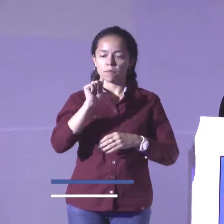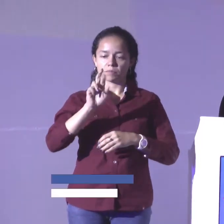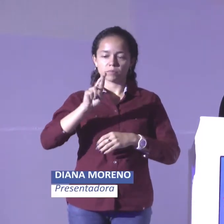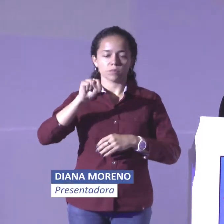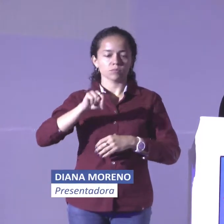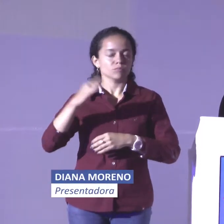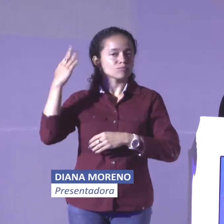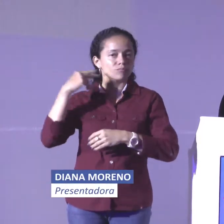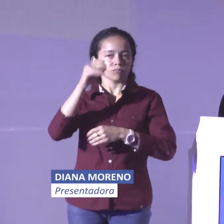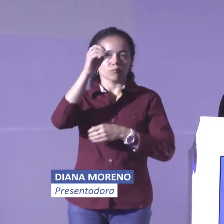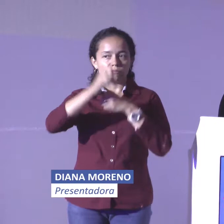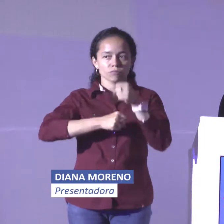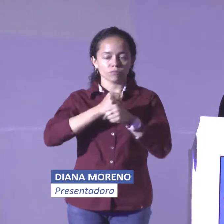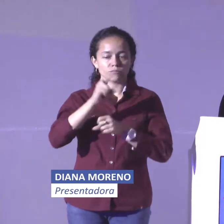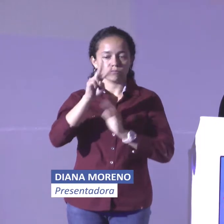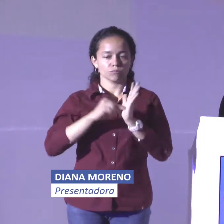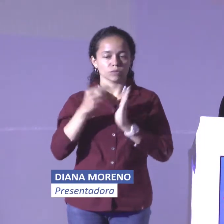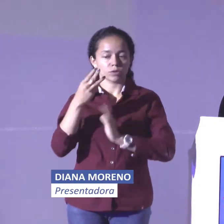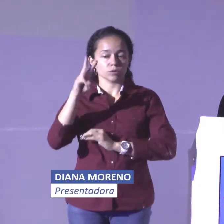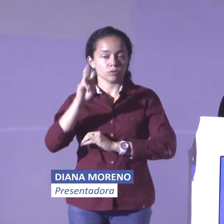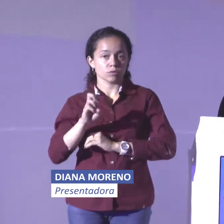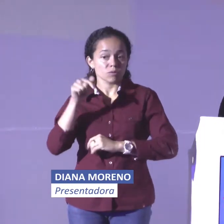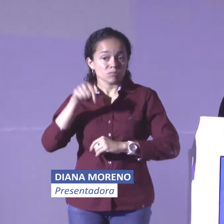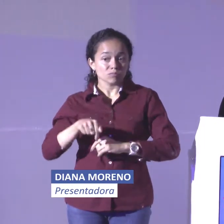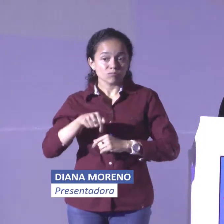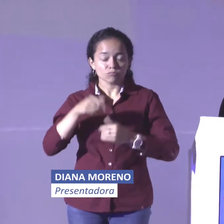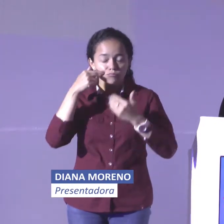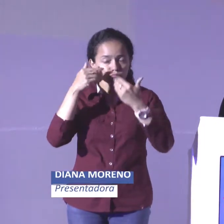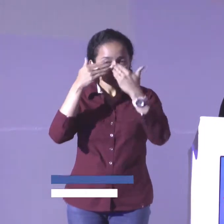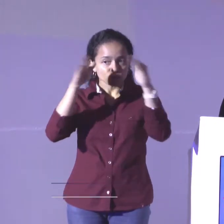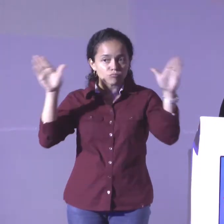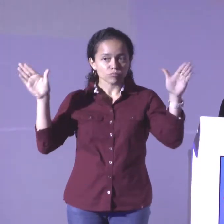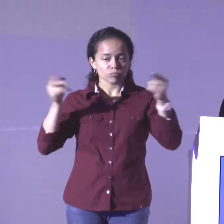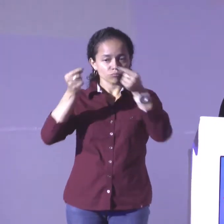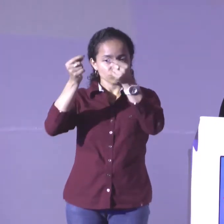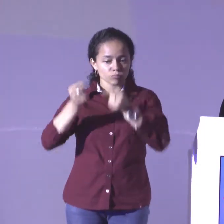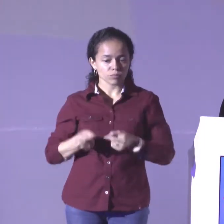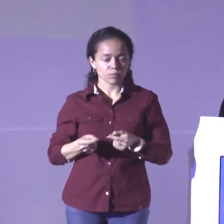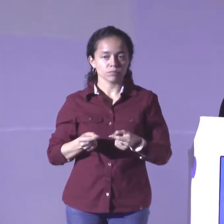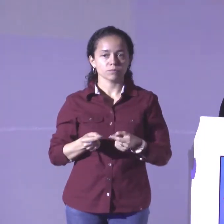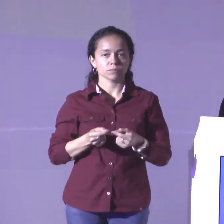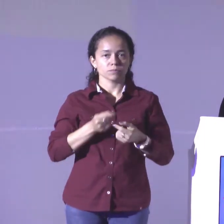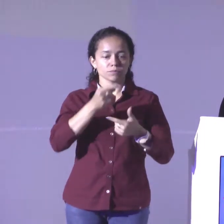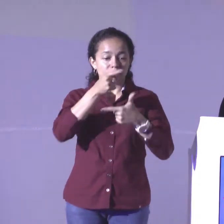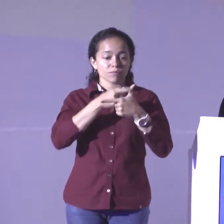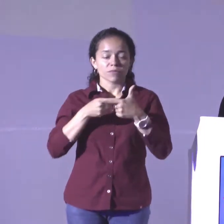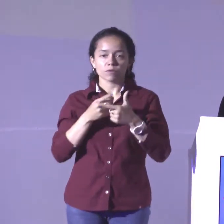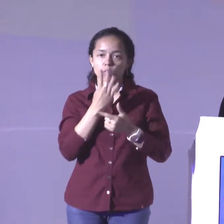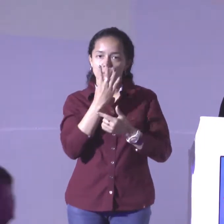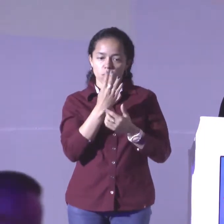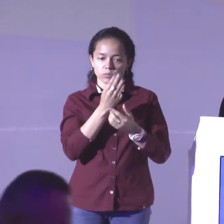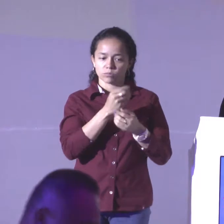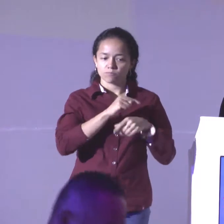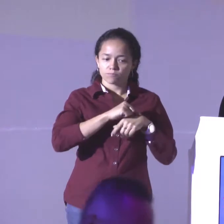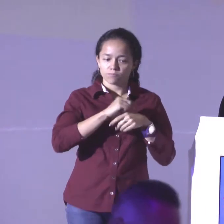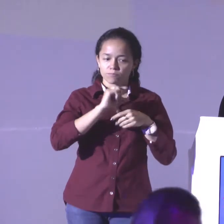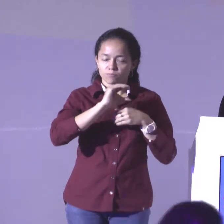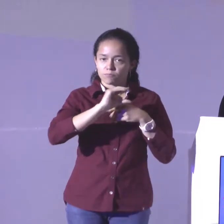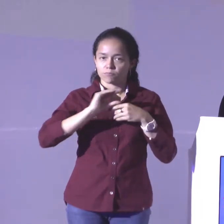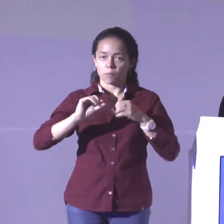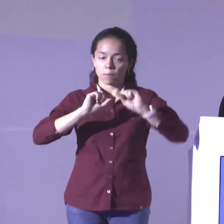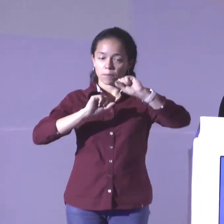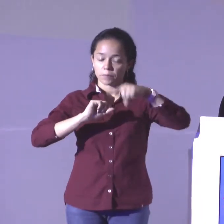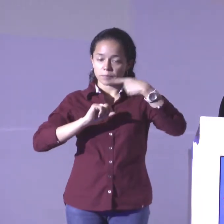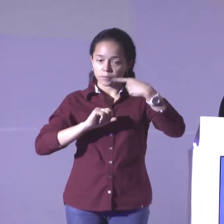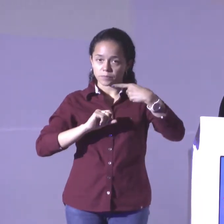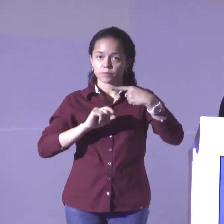año 2018. Esa audiencia pública de rendición de cuentas está dividida en cuatro momentos. En primer lugar, escucharemos